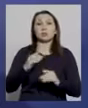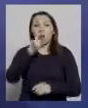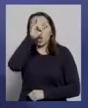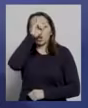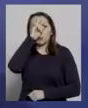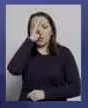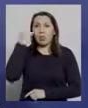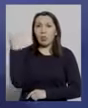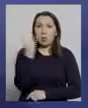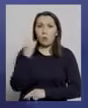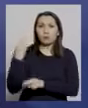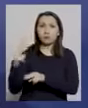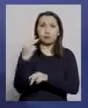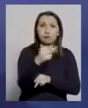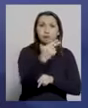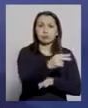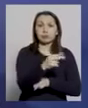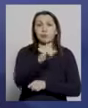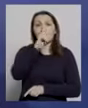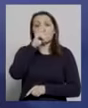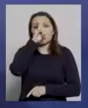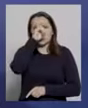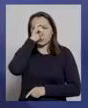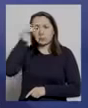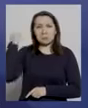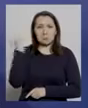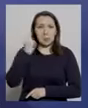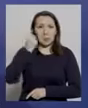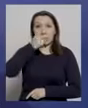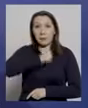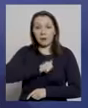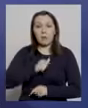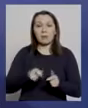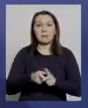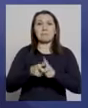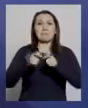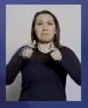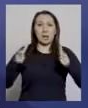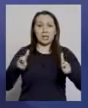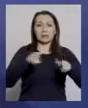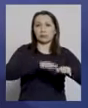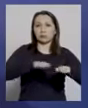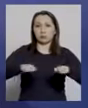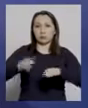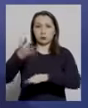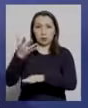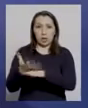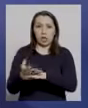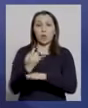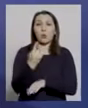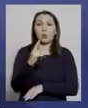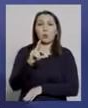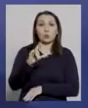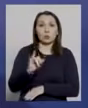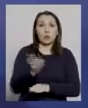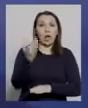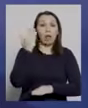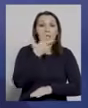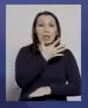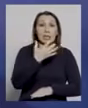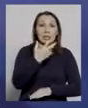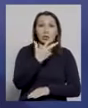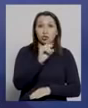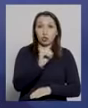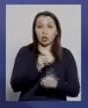hospitales universitarios, las clínicas privadas que han aumentado su cantidad de camas UCI de 580